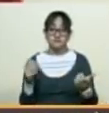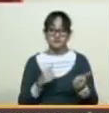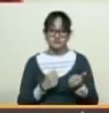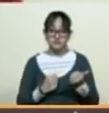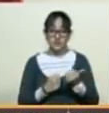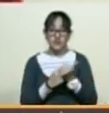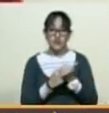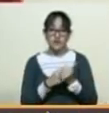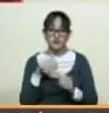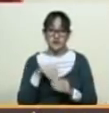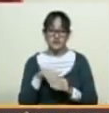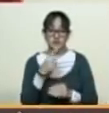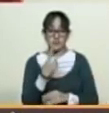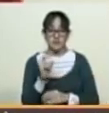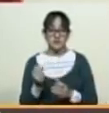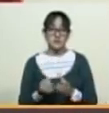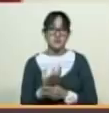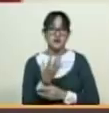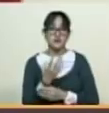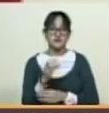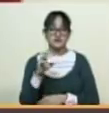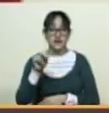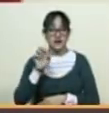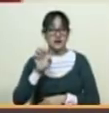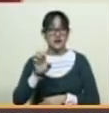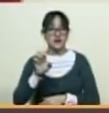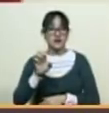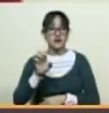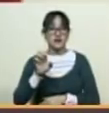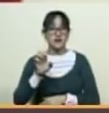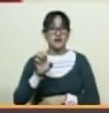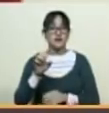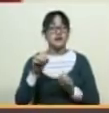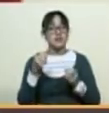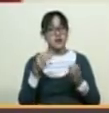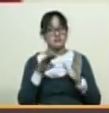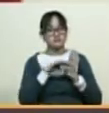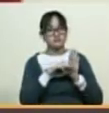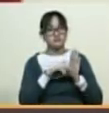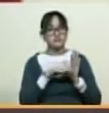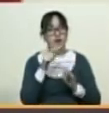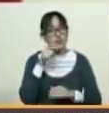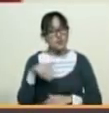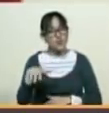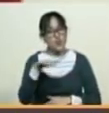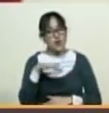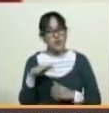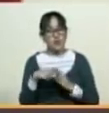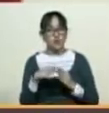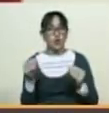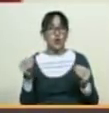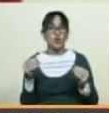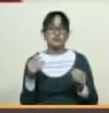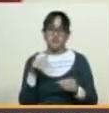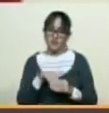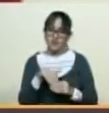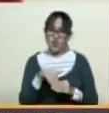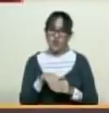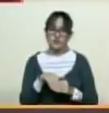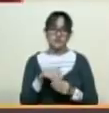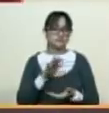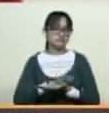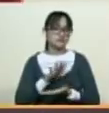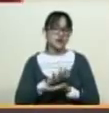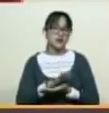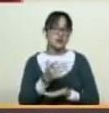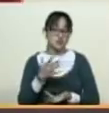reforzadas para la elección del 20 de mayo. El Consejo Nacional Electoral da estas garantías al pueblo todo de Venezuela para que vote con tranquilidad. Si